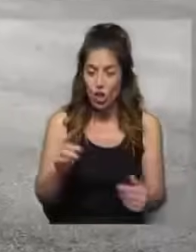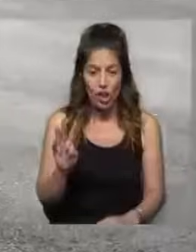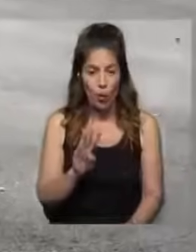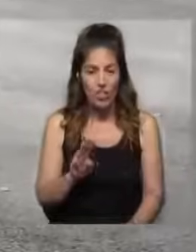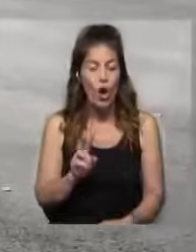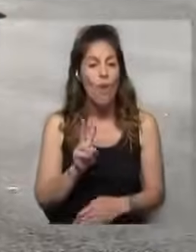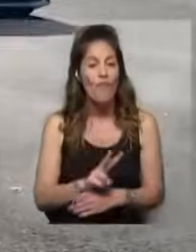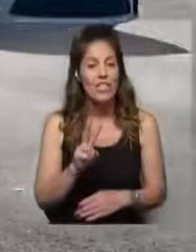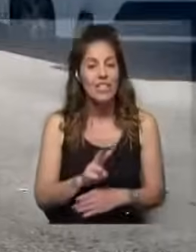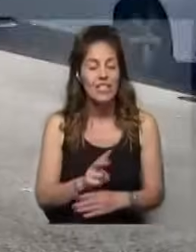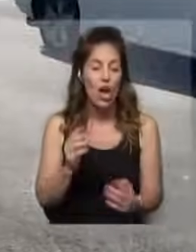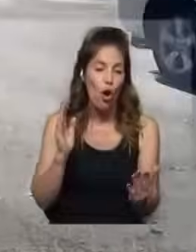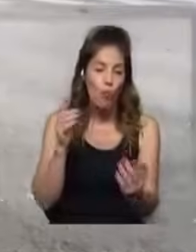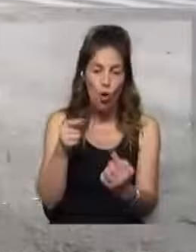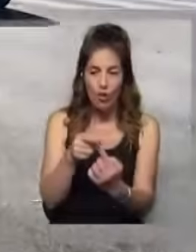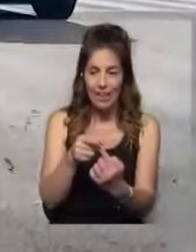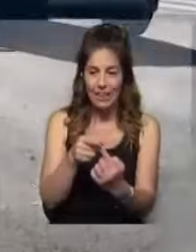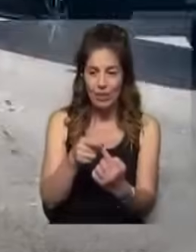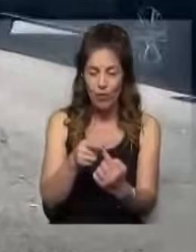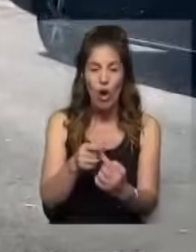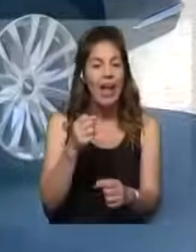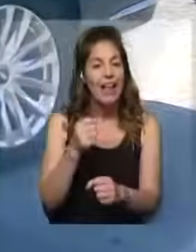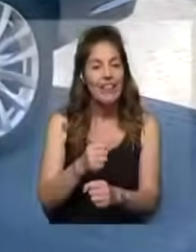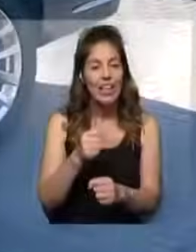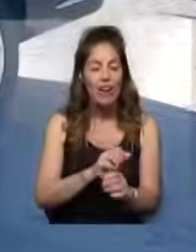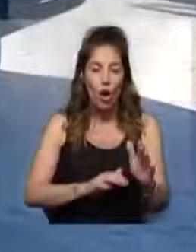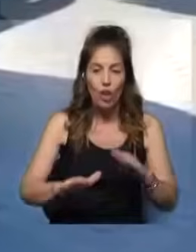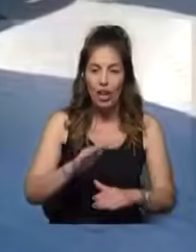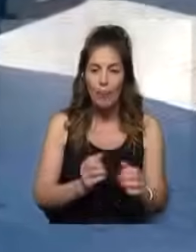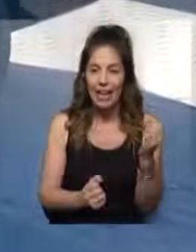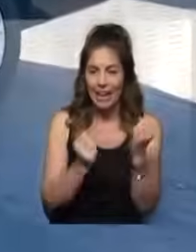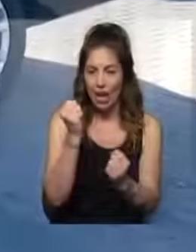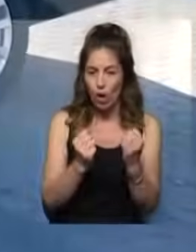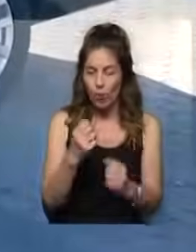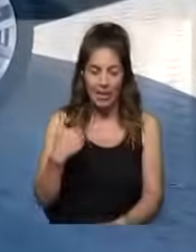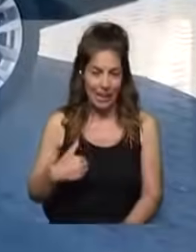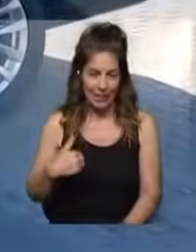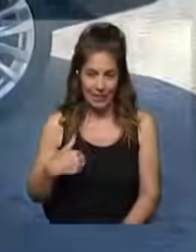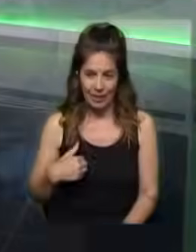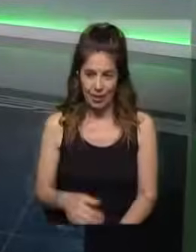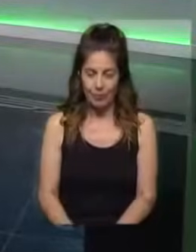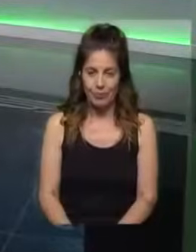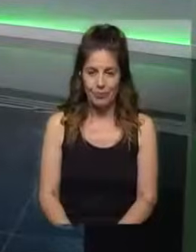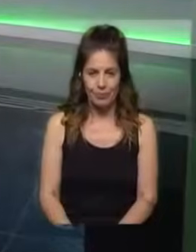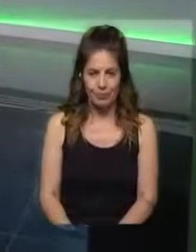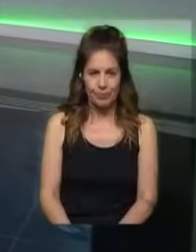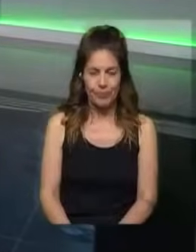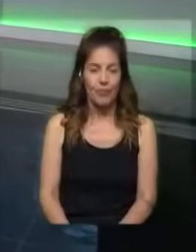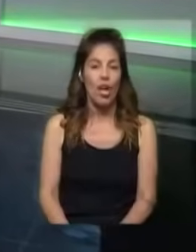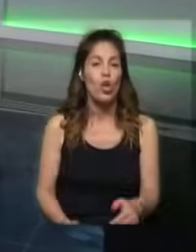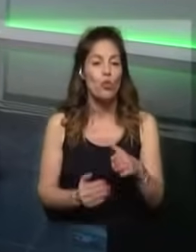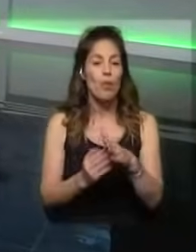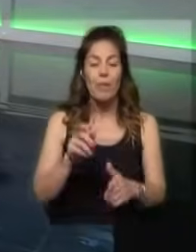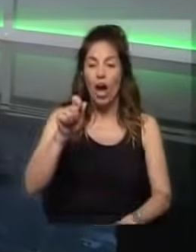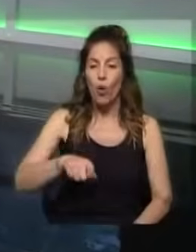una visita que tiene como foco ineludible la ardua tarea de reparar la economía Argentina La Suprema Corte de